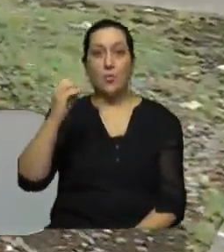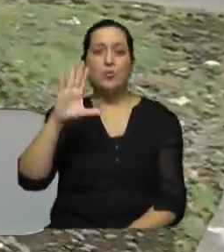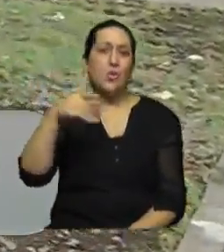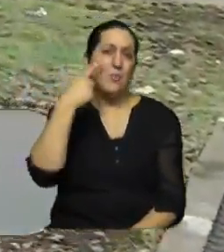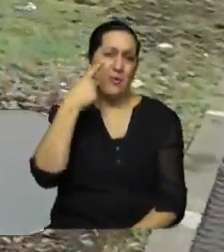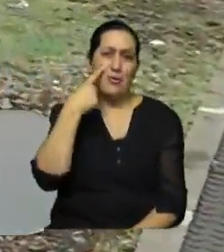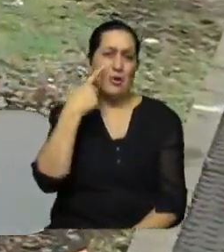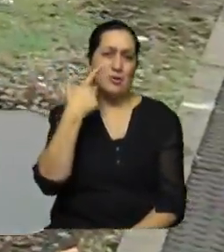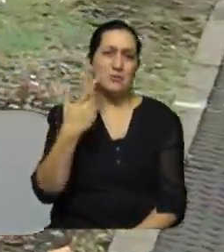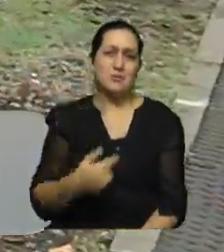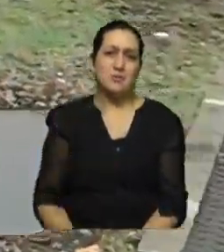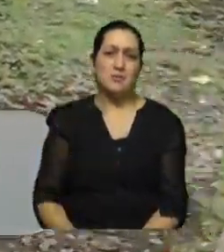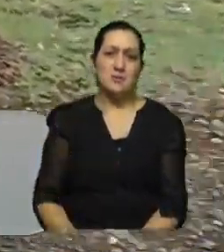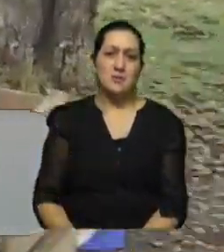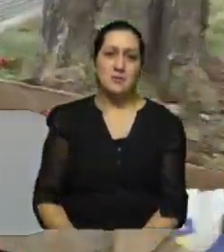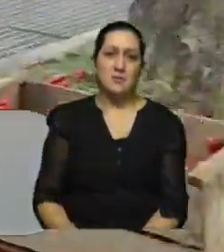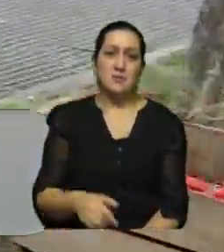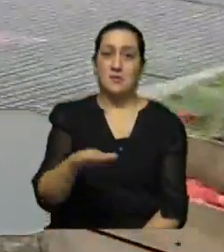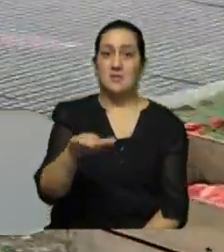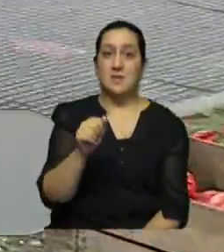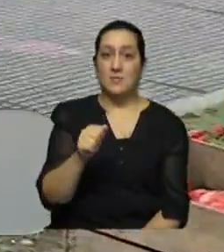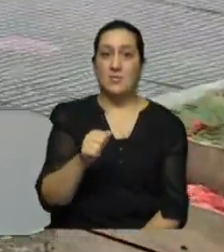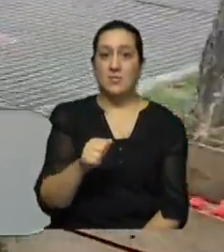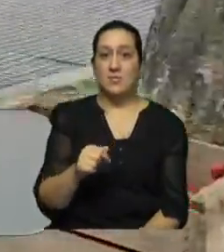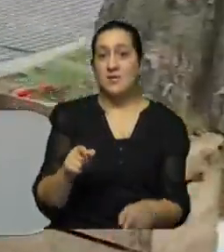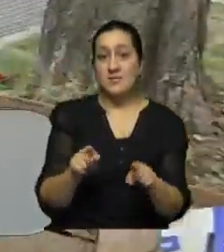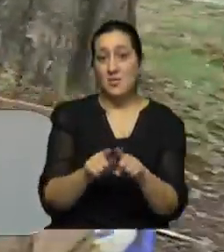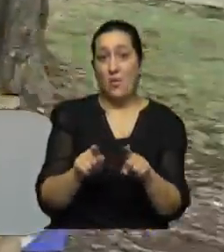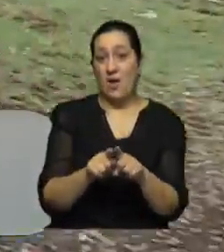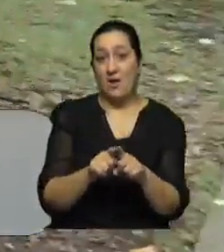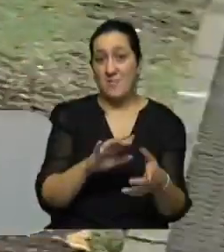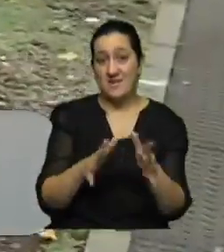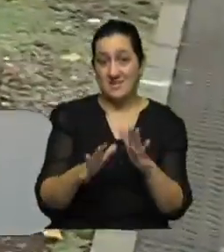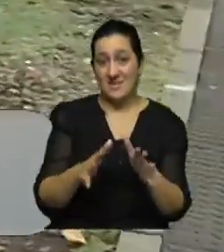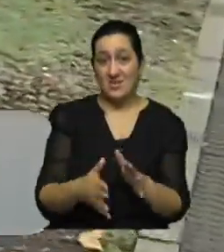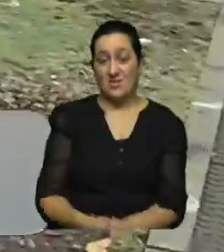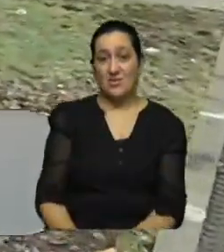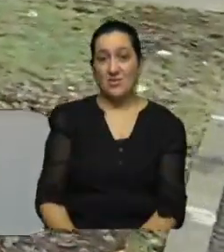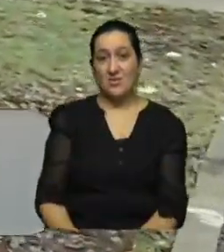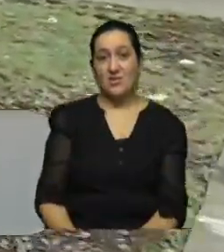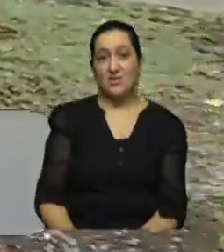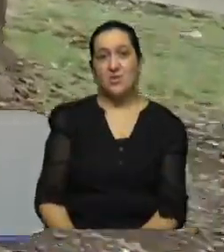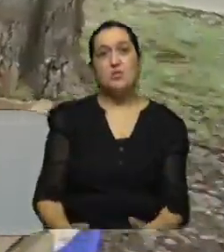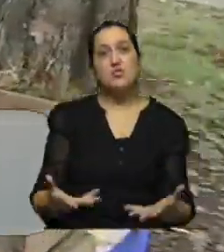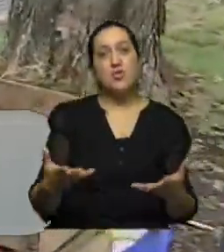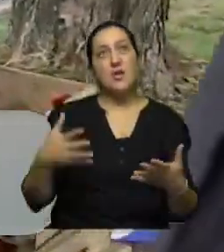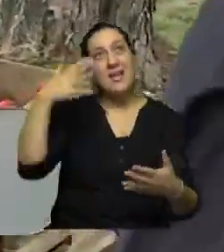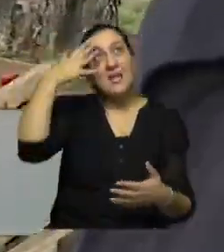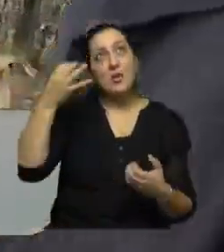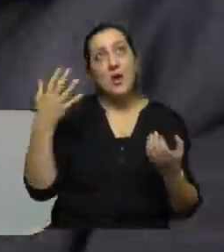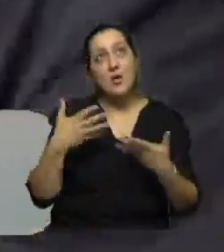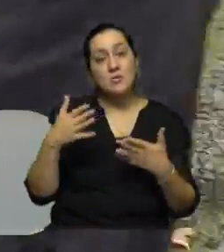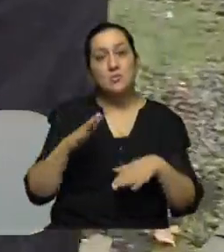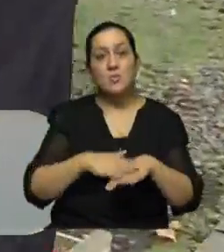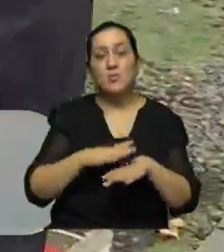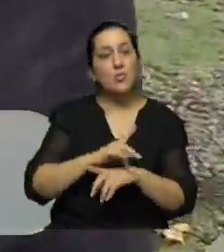digo. Miro. Para ser Rambo tenés apodo, tenés que tener mucha fuerza y valentía hoy en día para subsistir, porque creo que estamos pasando un momento de que no es